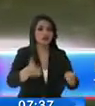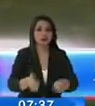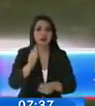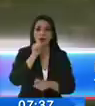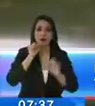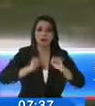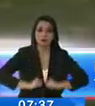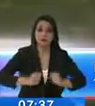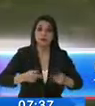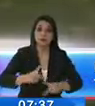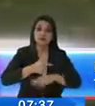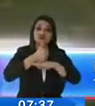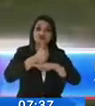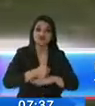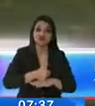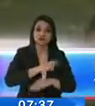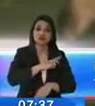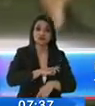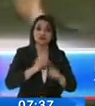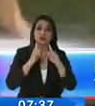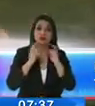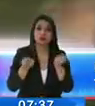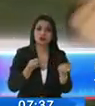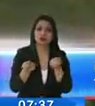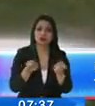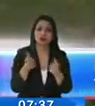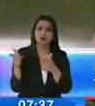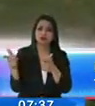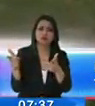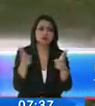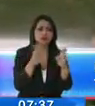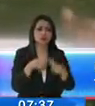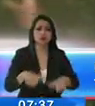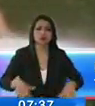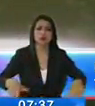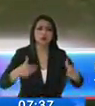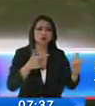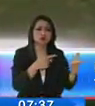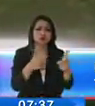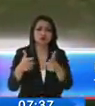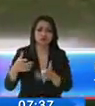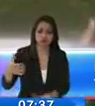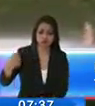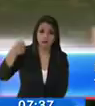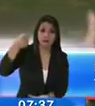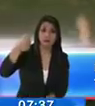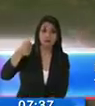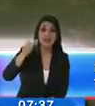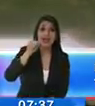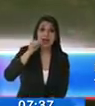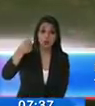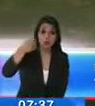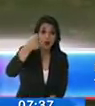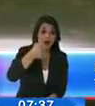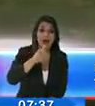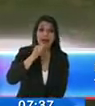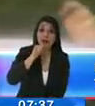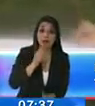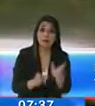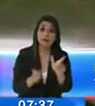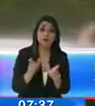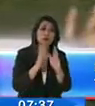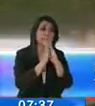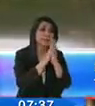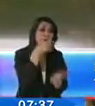a la agencia metropolitana de control para que se dé una vuelta por todos los sectores ya que los botellones de agua y todos los líquidos vitales que la ciudadanía está